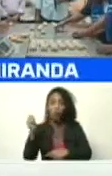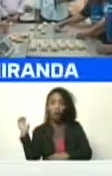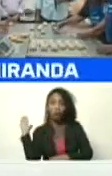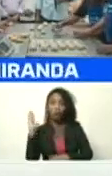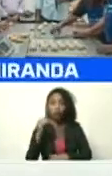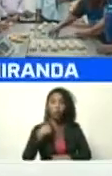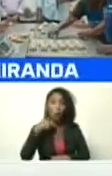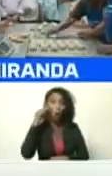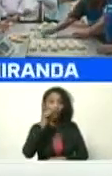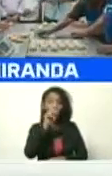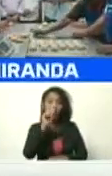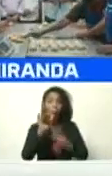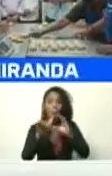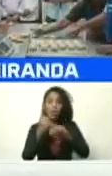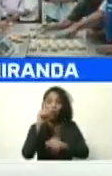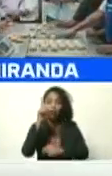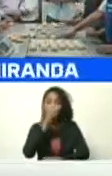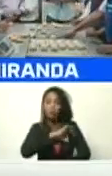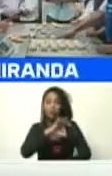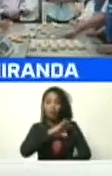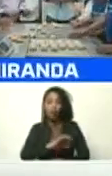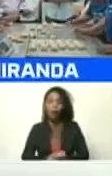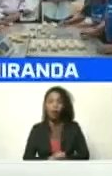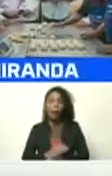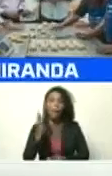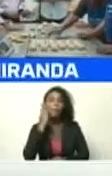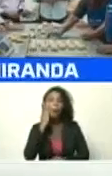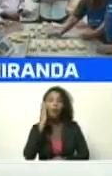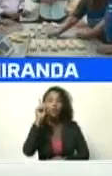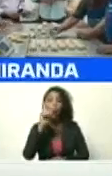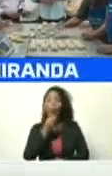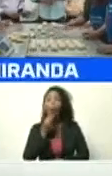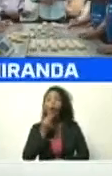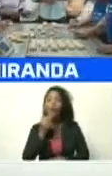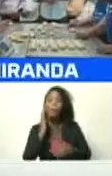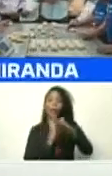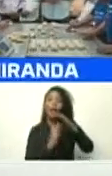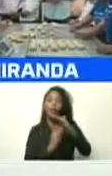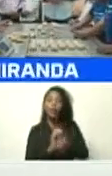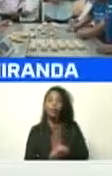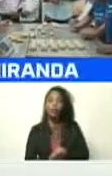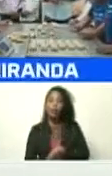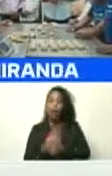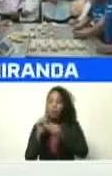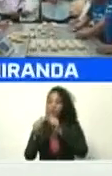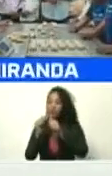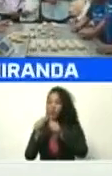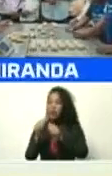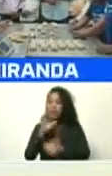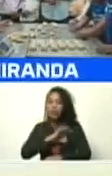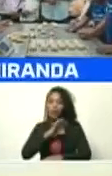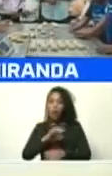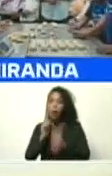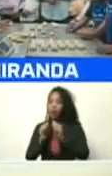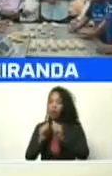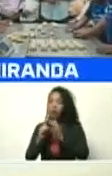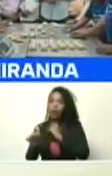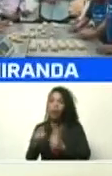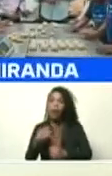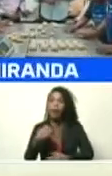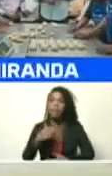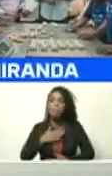yo vi un mensaje de una señora, mamá de un muchacho migrante por allá, y le escribió la señora por las redes. Le dijo, mi